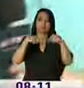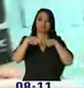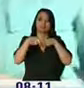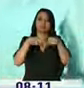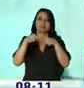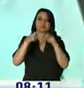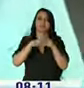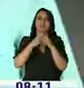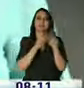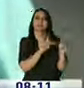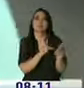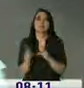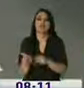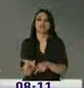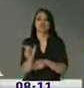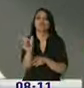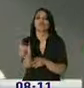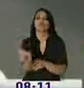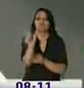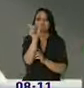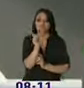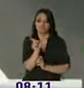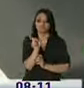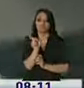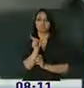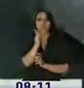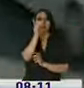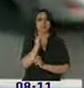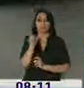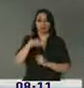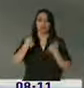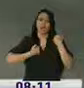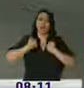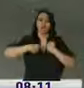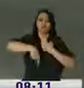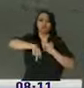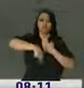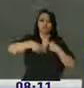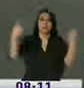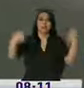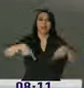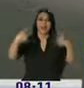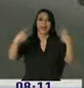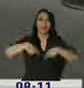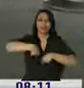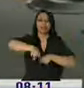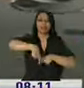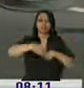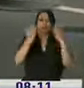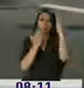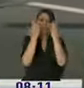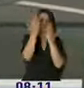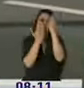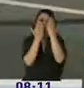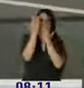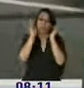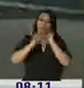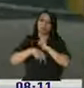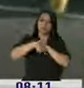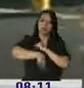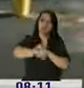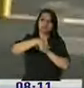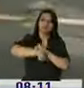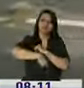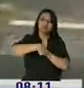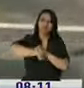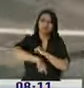el plan de entrega de los tags a los usuarios que utilizan el peaje de Huesamín. Recordarles que por este sitio, por este peaje, circulan alrededor